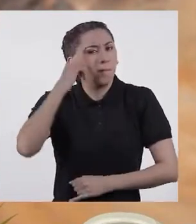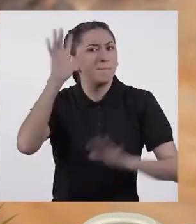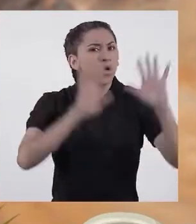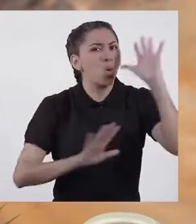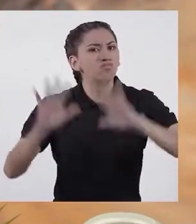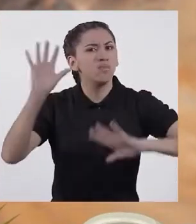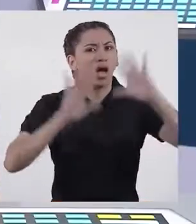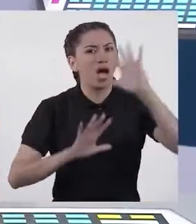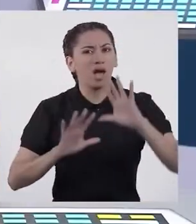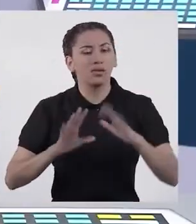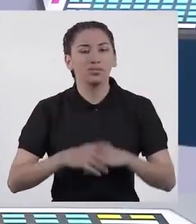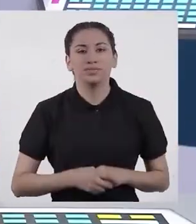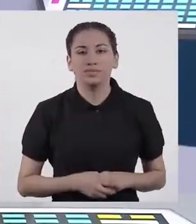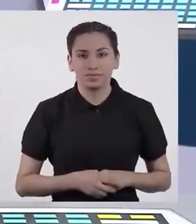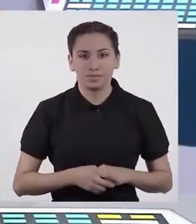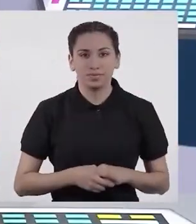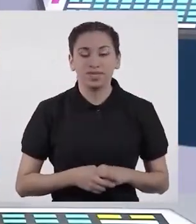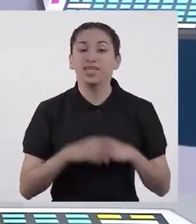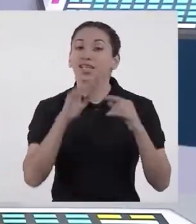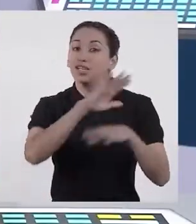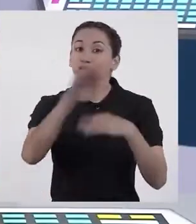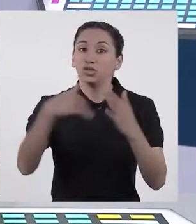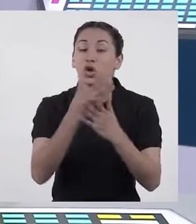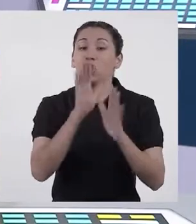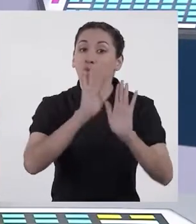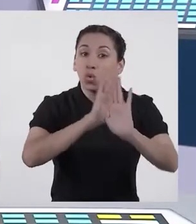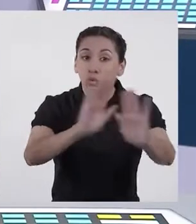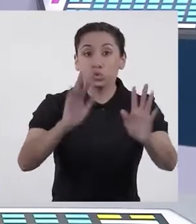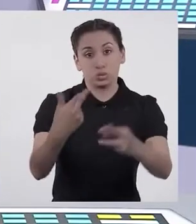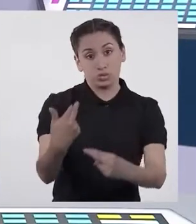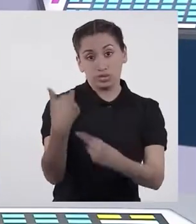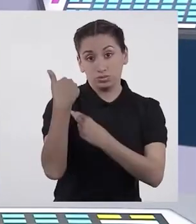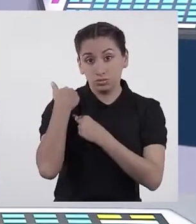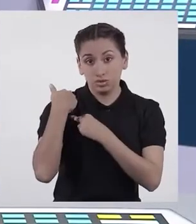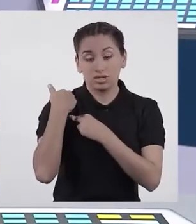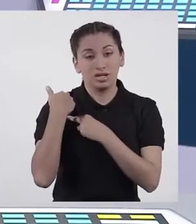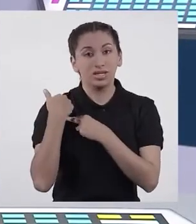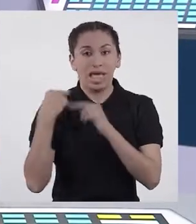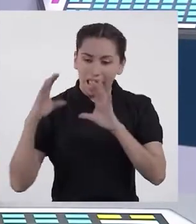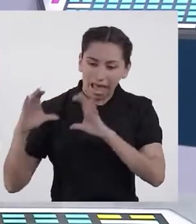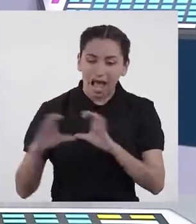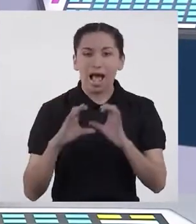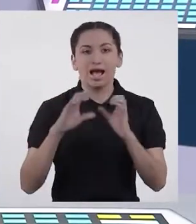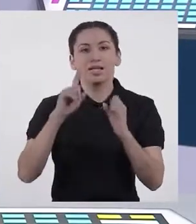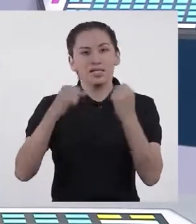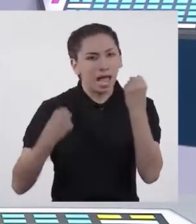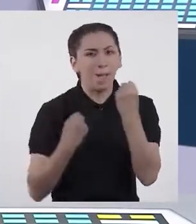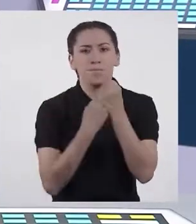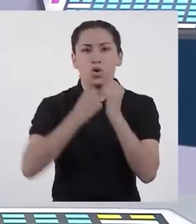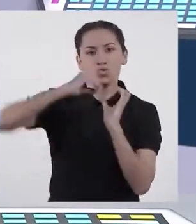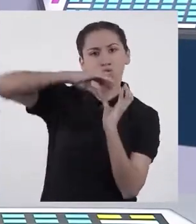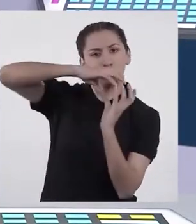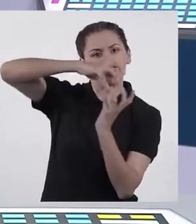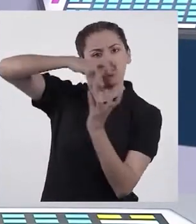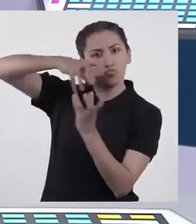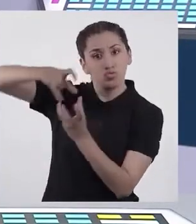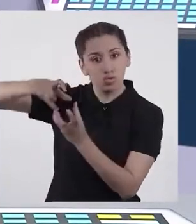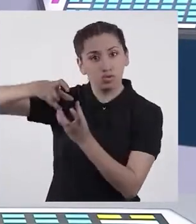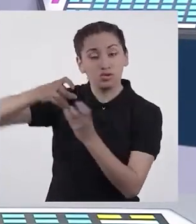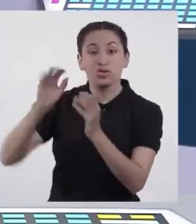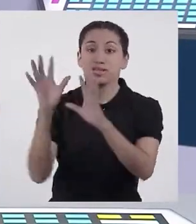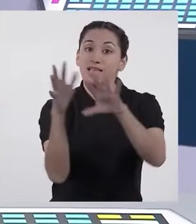preocupado. Está en nuestras manos hacer algo por nuestro planeta y